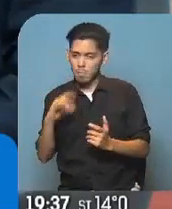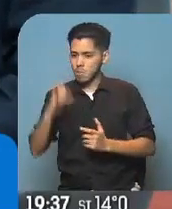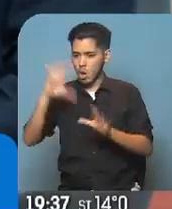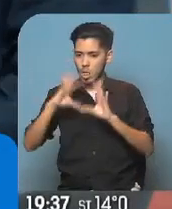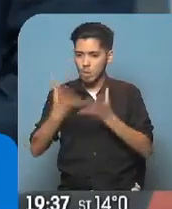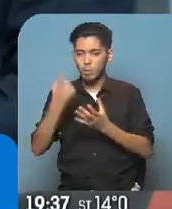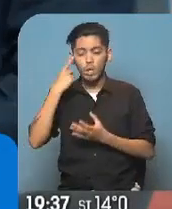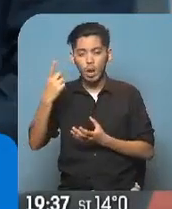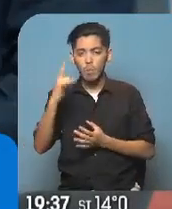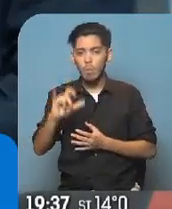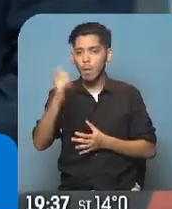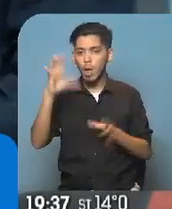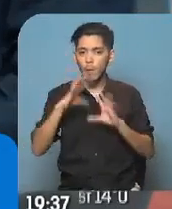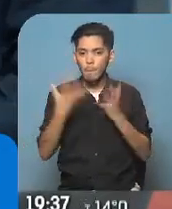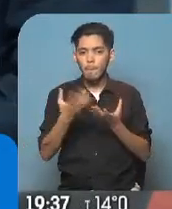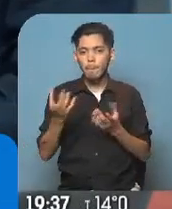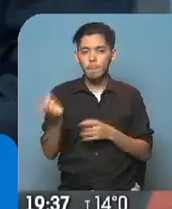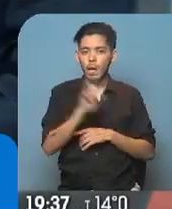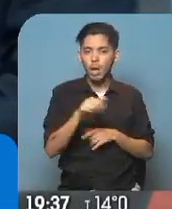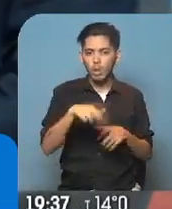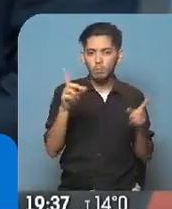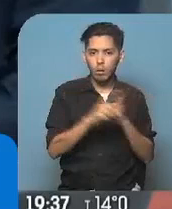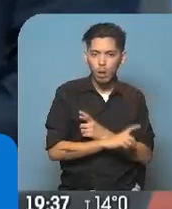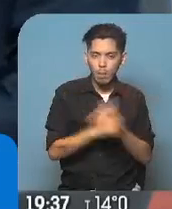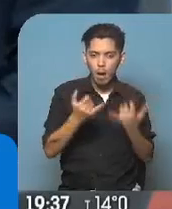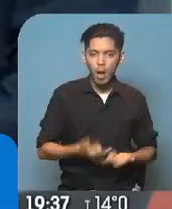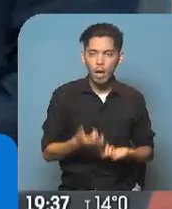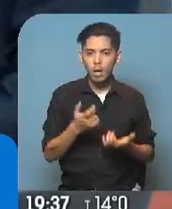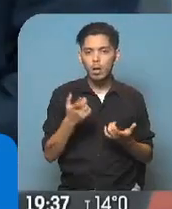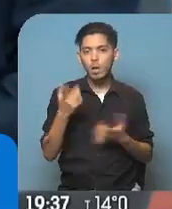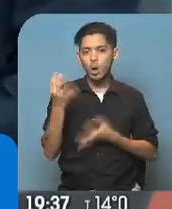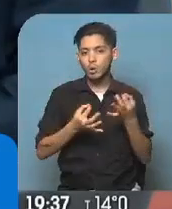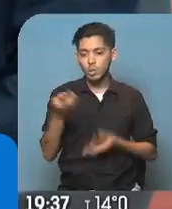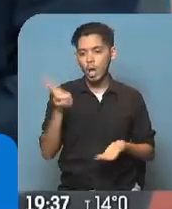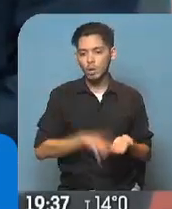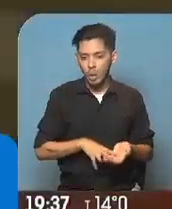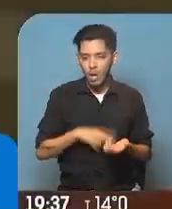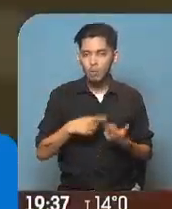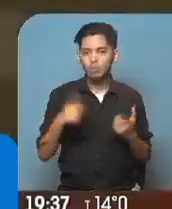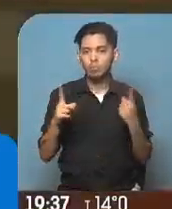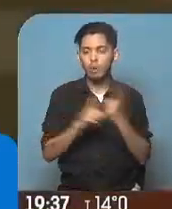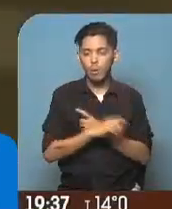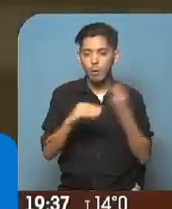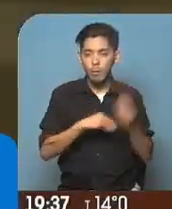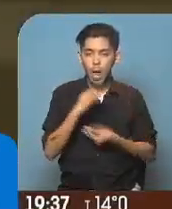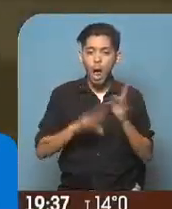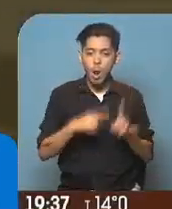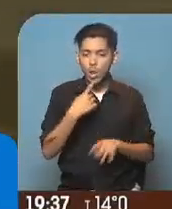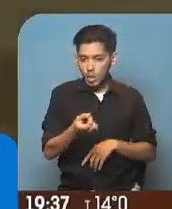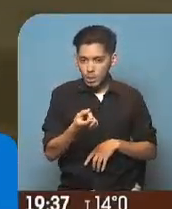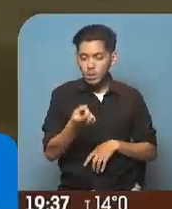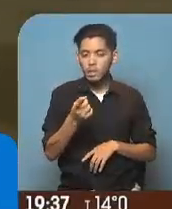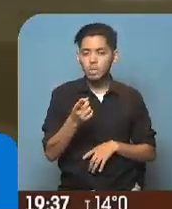del mundo creemos que es el mejor del mundo pero por otro lado tiene hoy problemas aparentemente con la justicia a través problemas familiares según dicen algunos pero